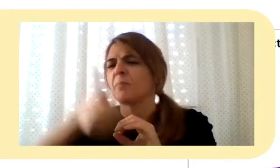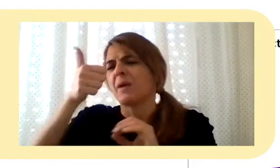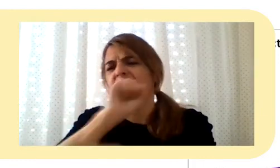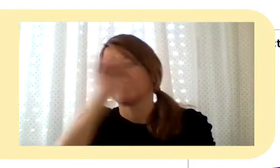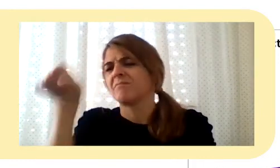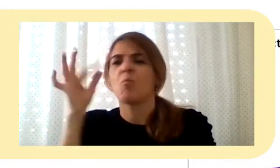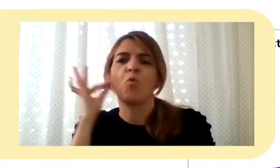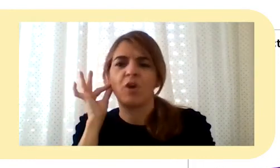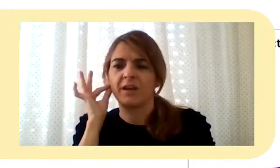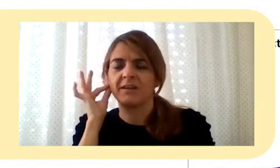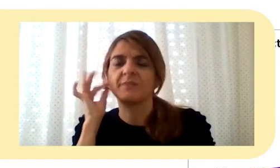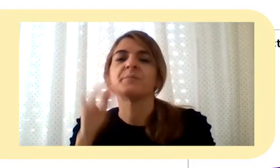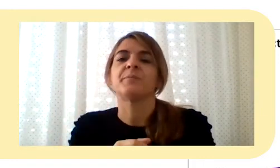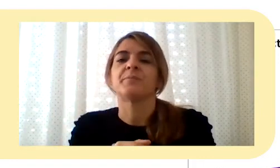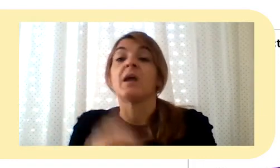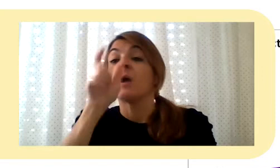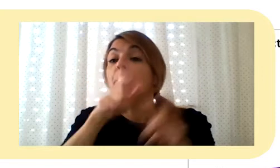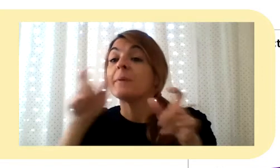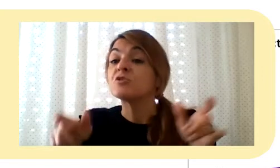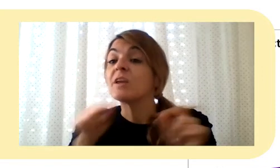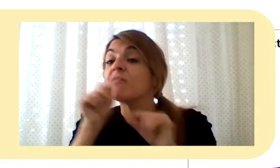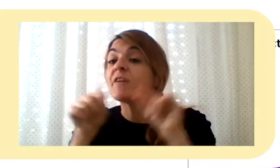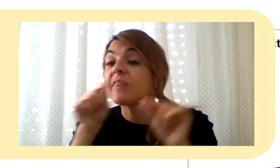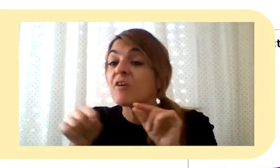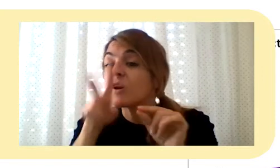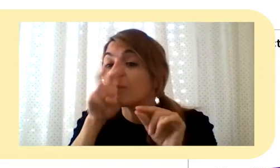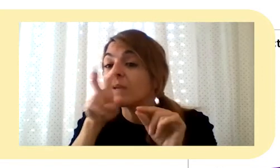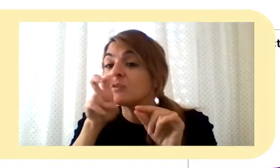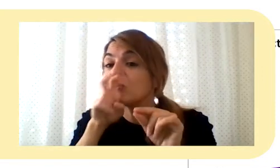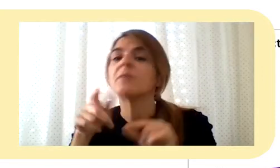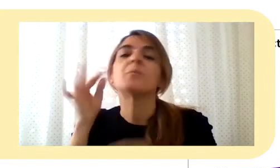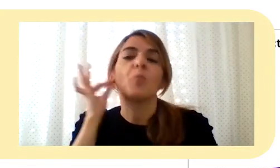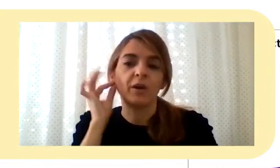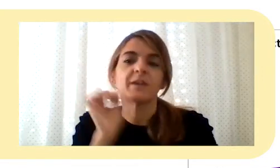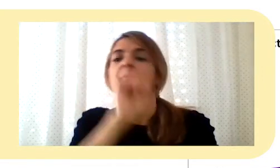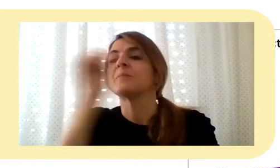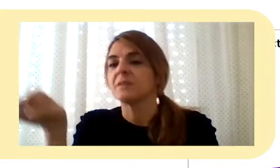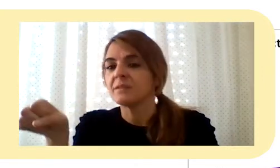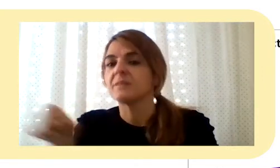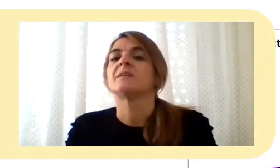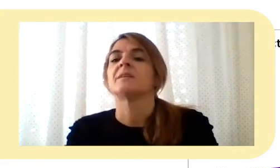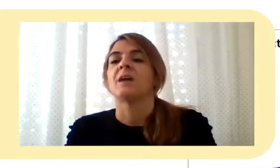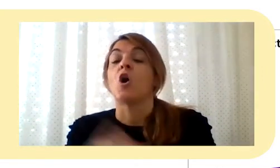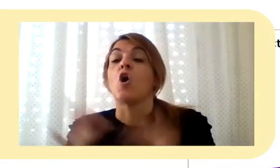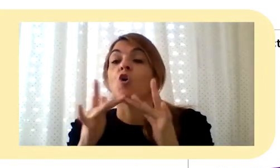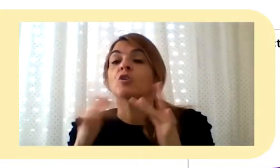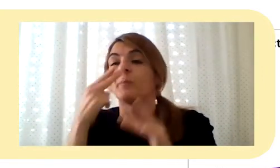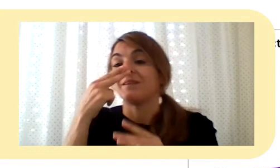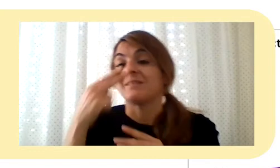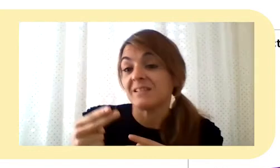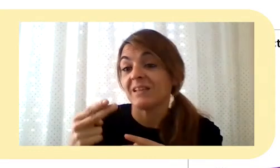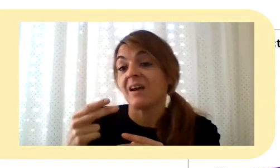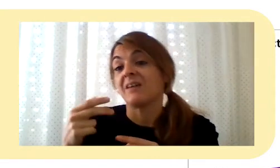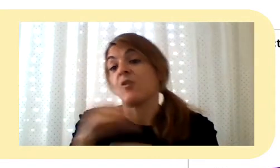hombres. Contacto con personas con infección respiratoria aguda, más mujeres que hombres. Visitas a centros sanitarios,